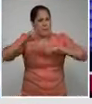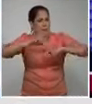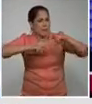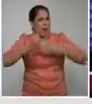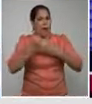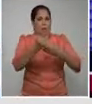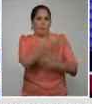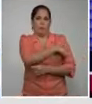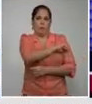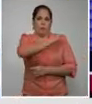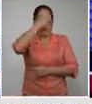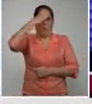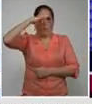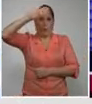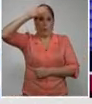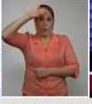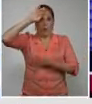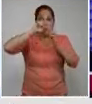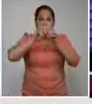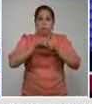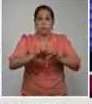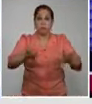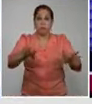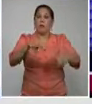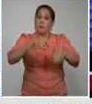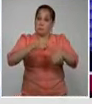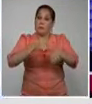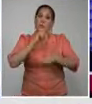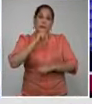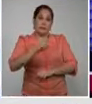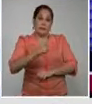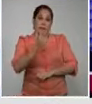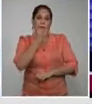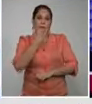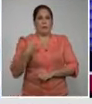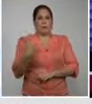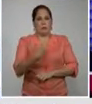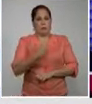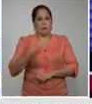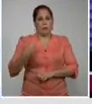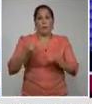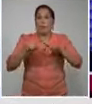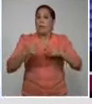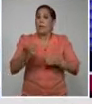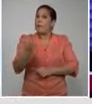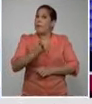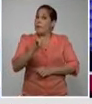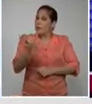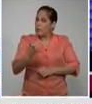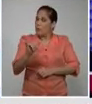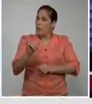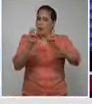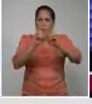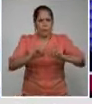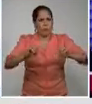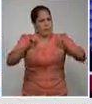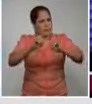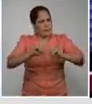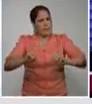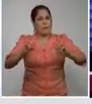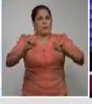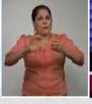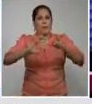pueblo en esta pandemia que estamos viviendo y que tanto nos ha afectado. Pero también estamos viviendo un hito de organización del